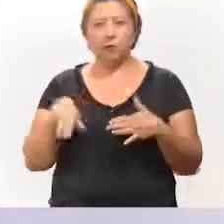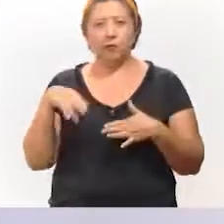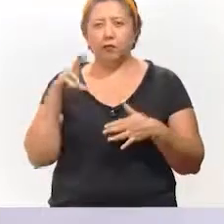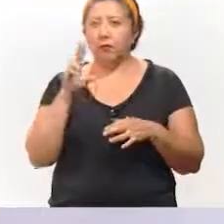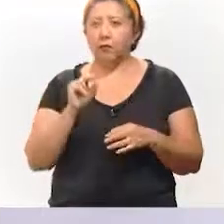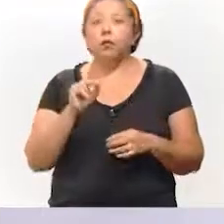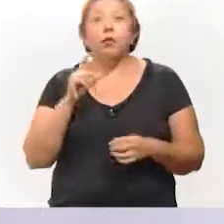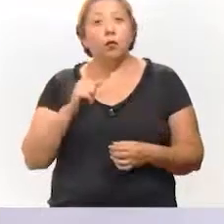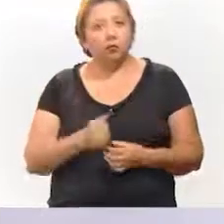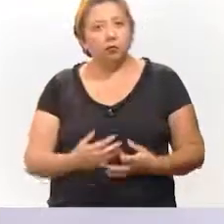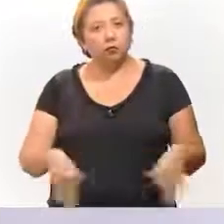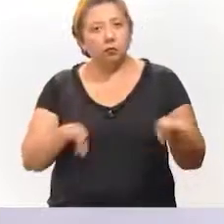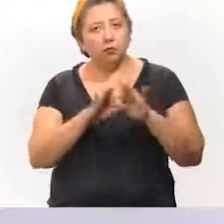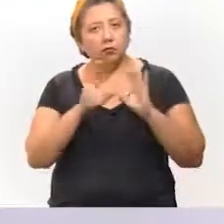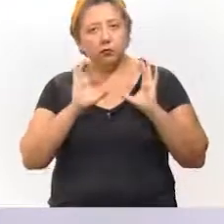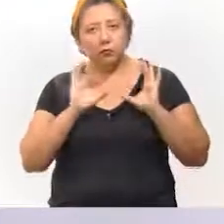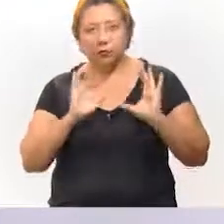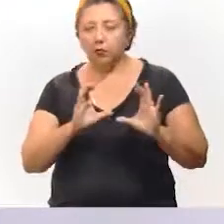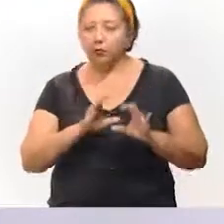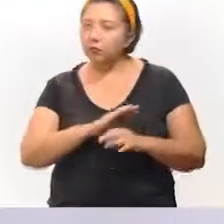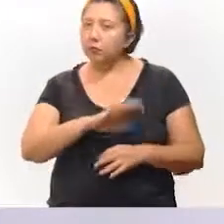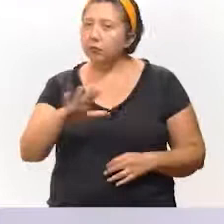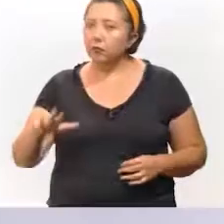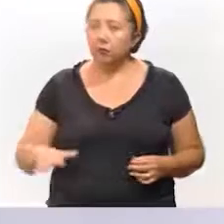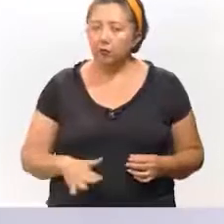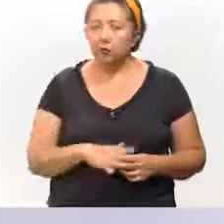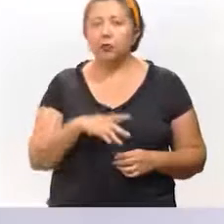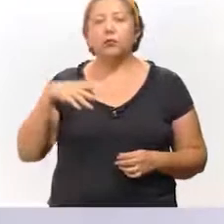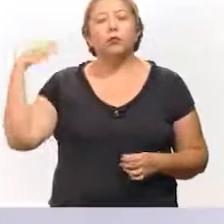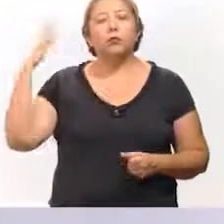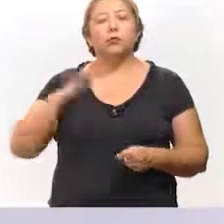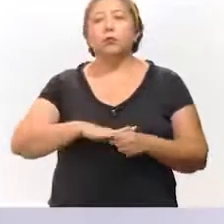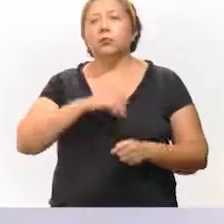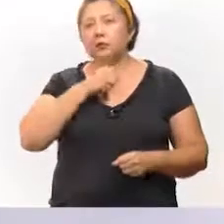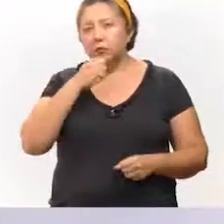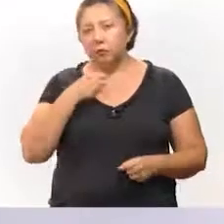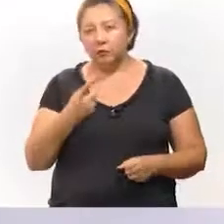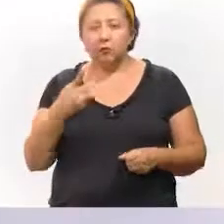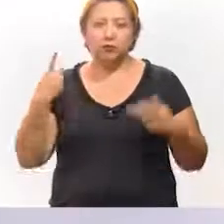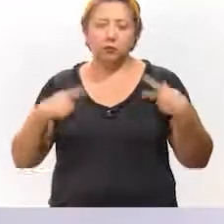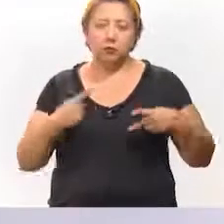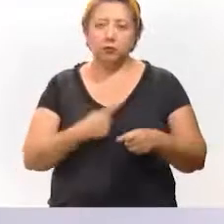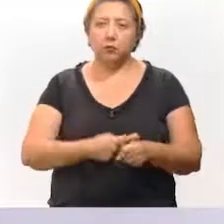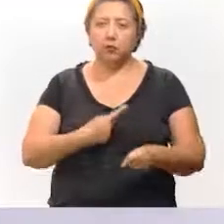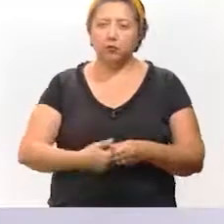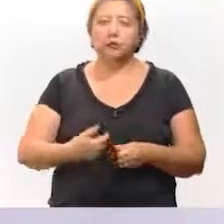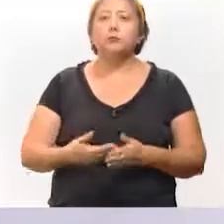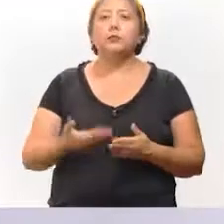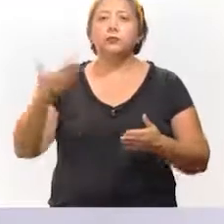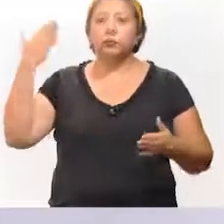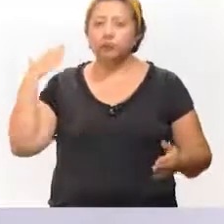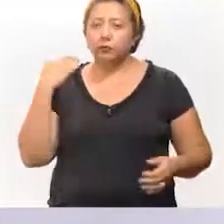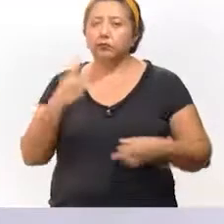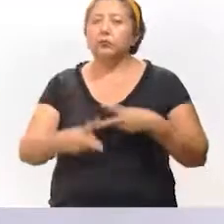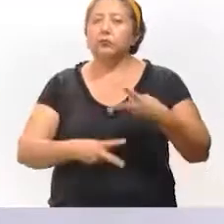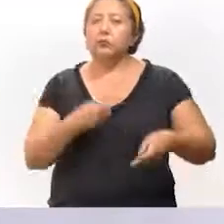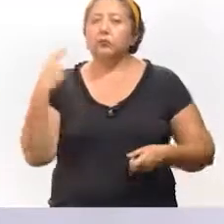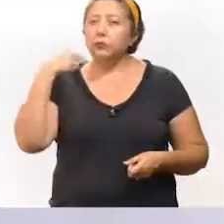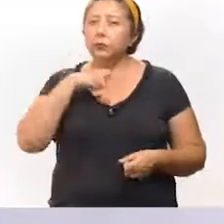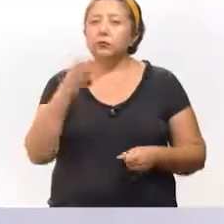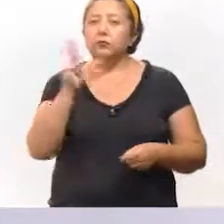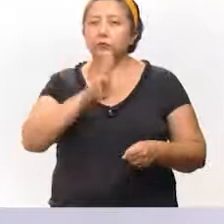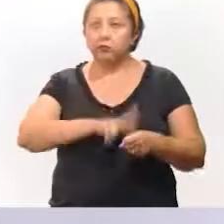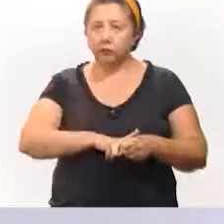guardia. Es muy importante que todos, en especial los adultos mayores o personas con enfermedades previas, acudan de inmediato